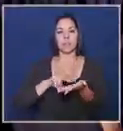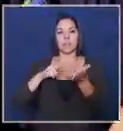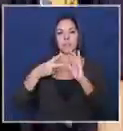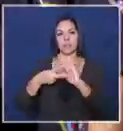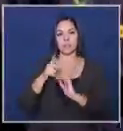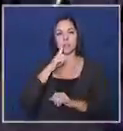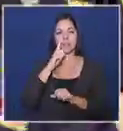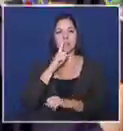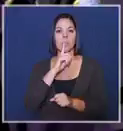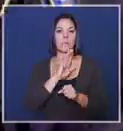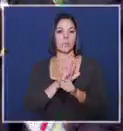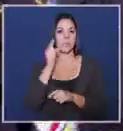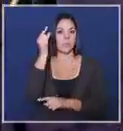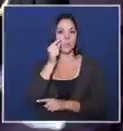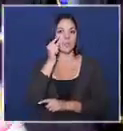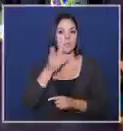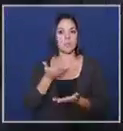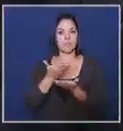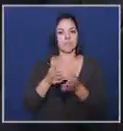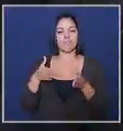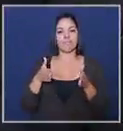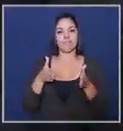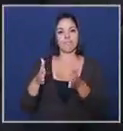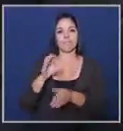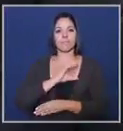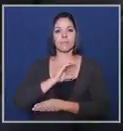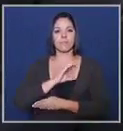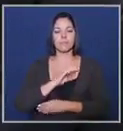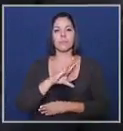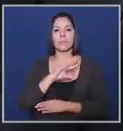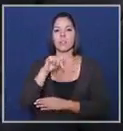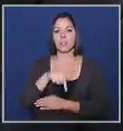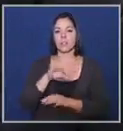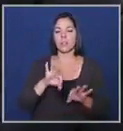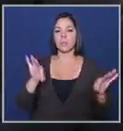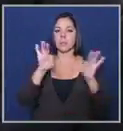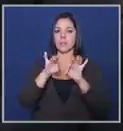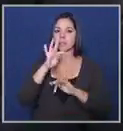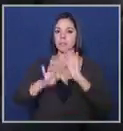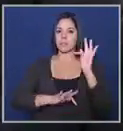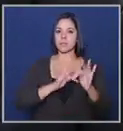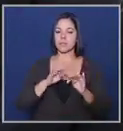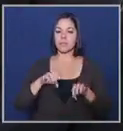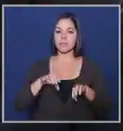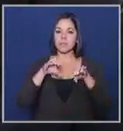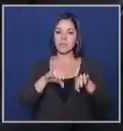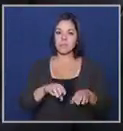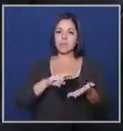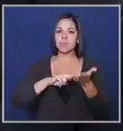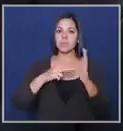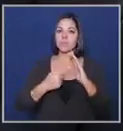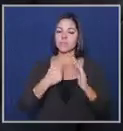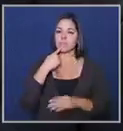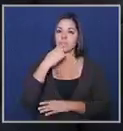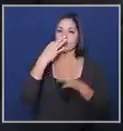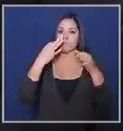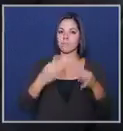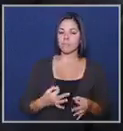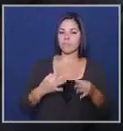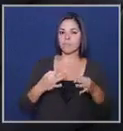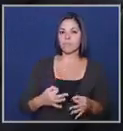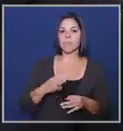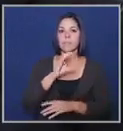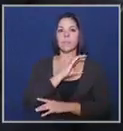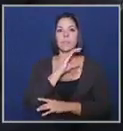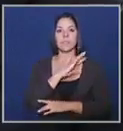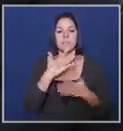del gobierno de llevar más policía a la calle. Y hoy lo importante de este tipo de graduaciones es que reafirman el compromiso de la policía, que